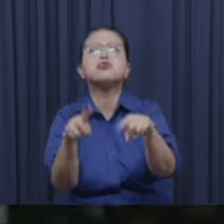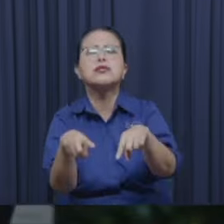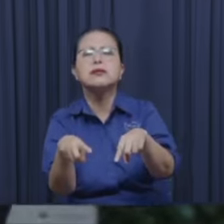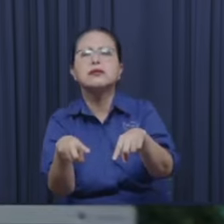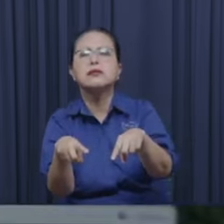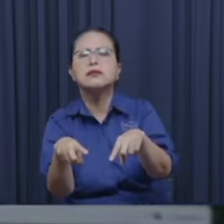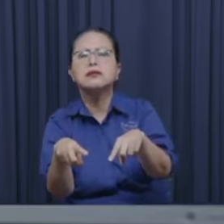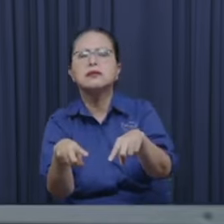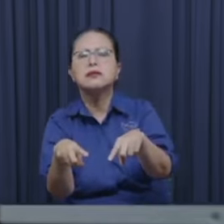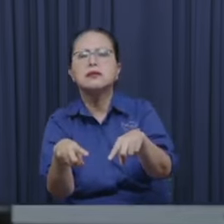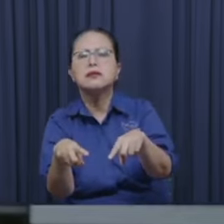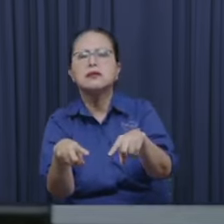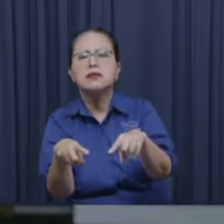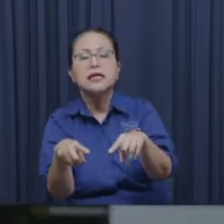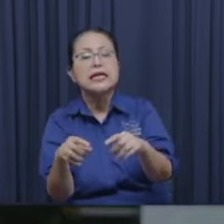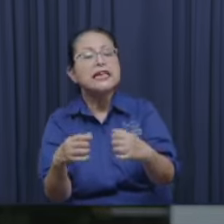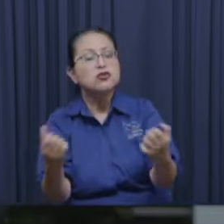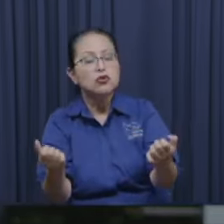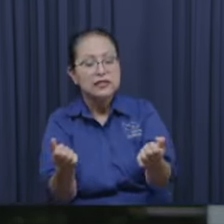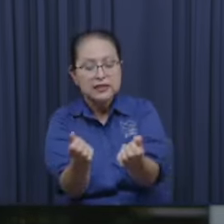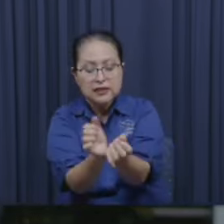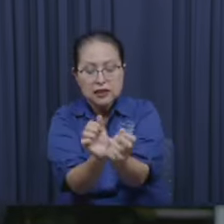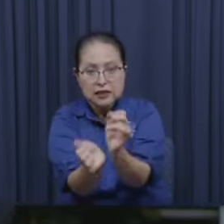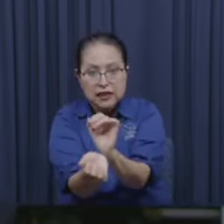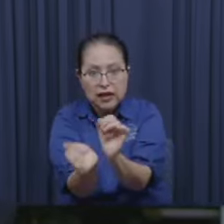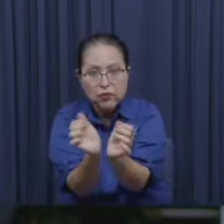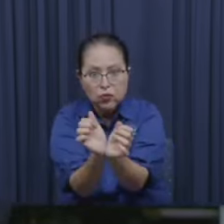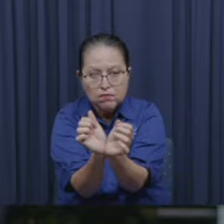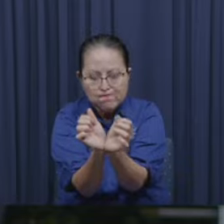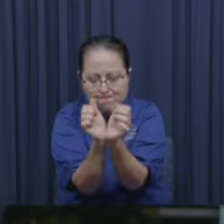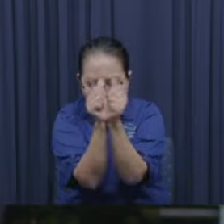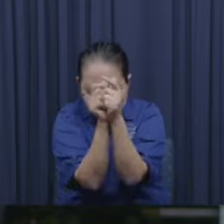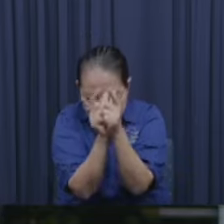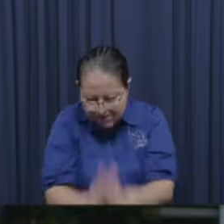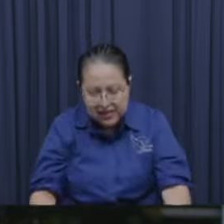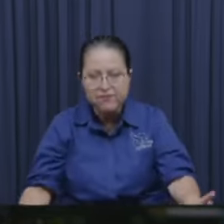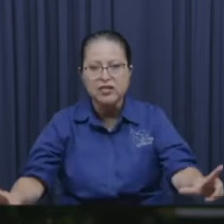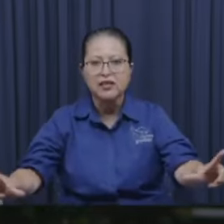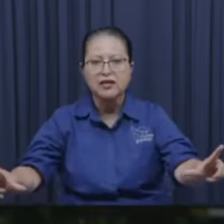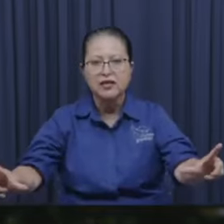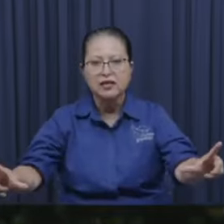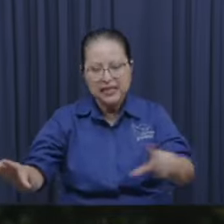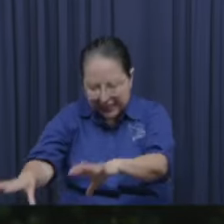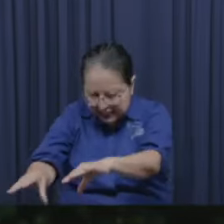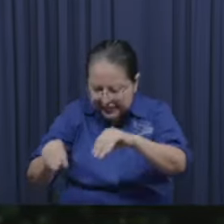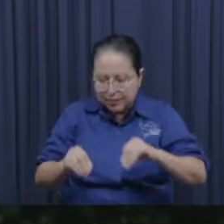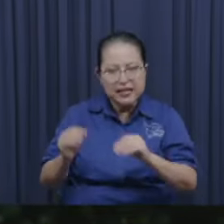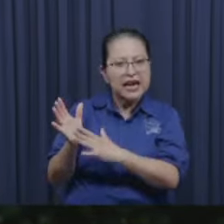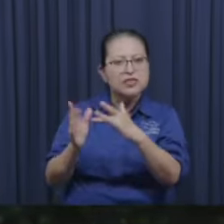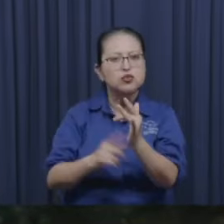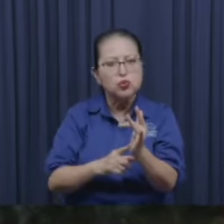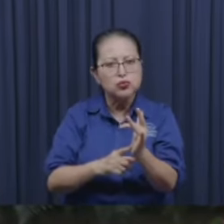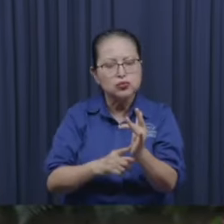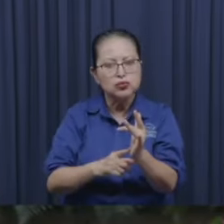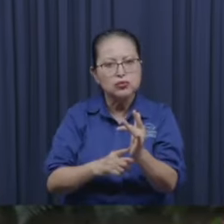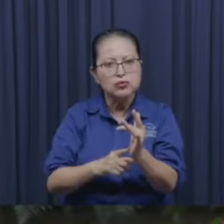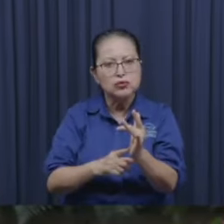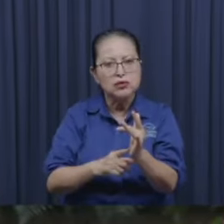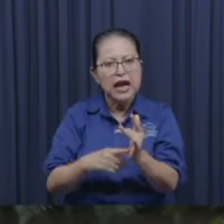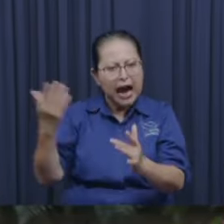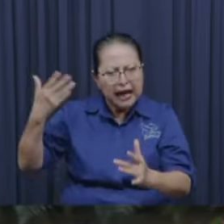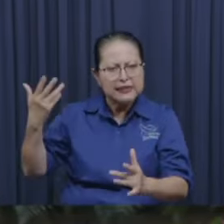esclavo convertirlo en hijo y usted se recuerda Cómo se convertían los esclavos